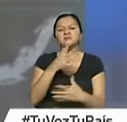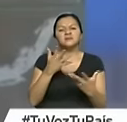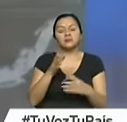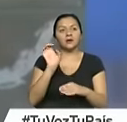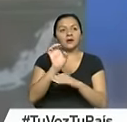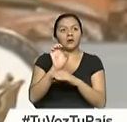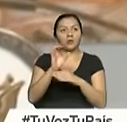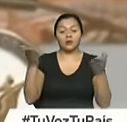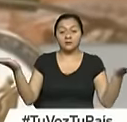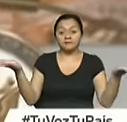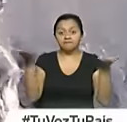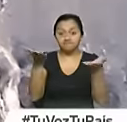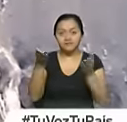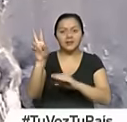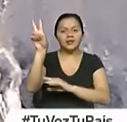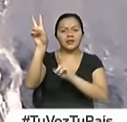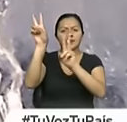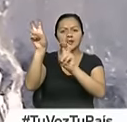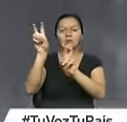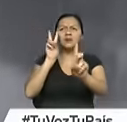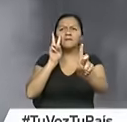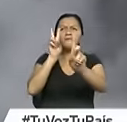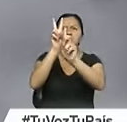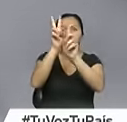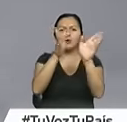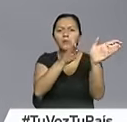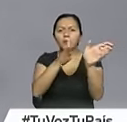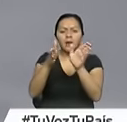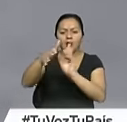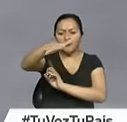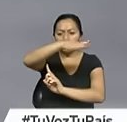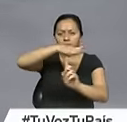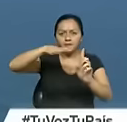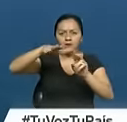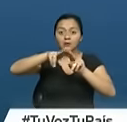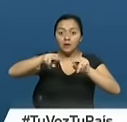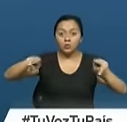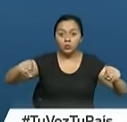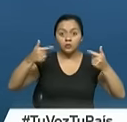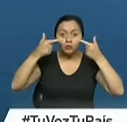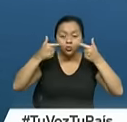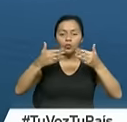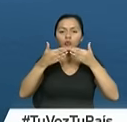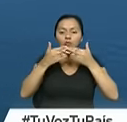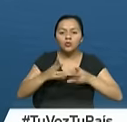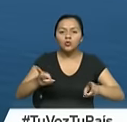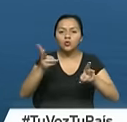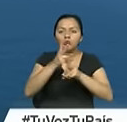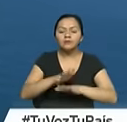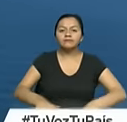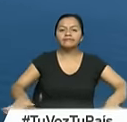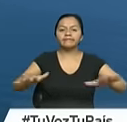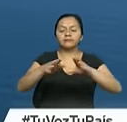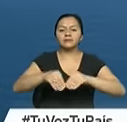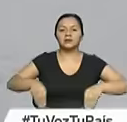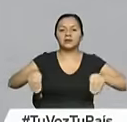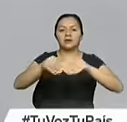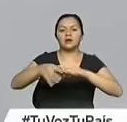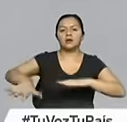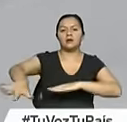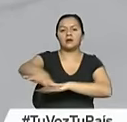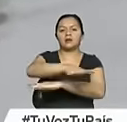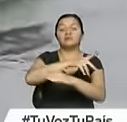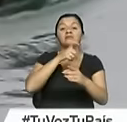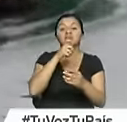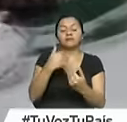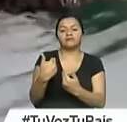Ecuador presentará como tema la visión política y ambiental del país a favor de la ampliación y conservación del territorio marino a través